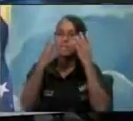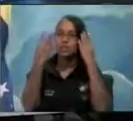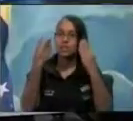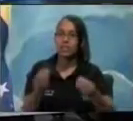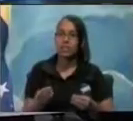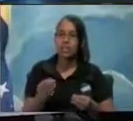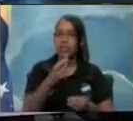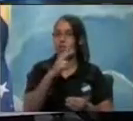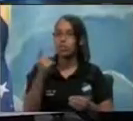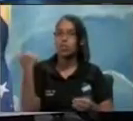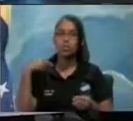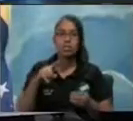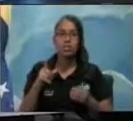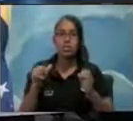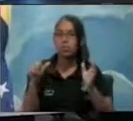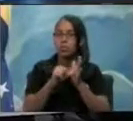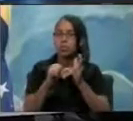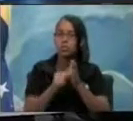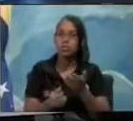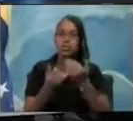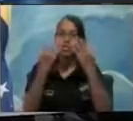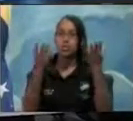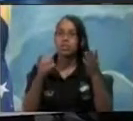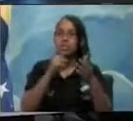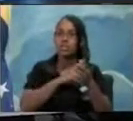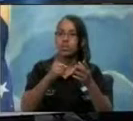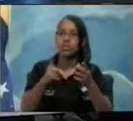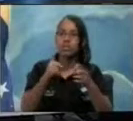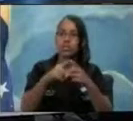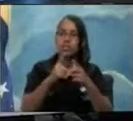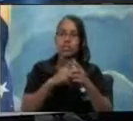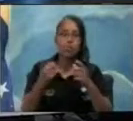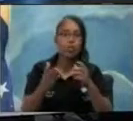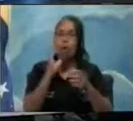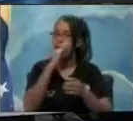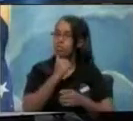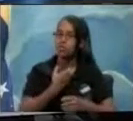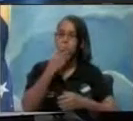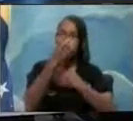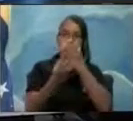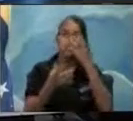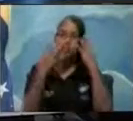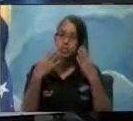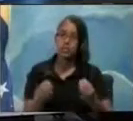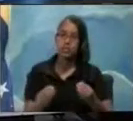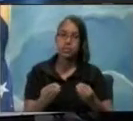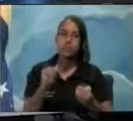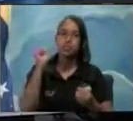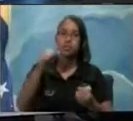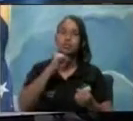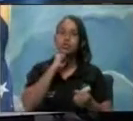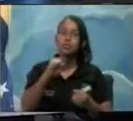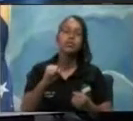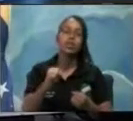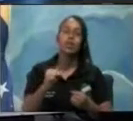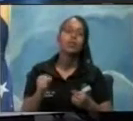no tiene por dónde le entren los nutrientes a esa mata, no da fruto, se seca. Ah, ¿y si es una mata de